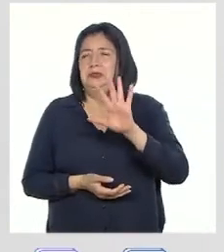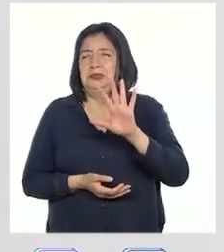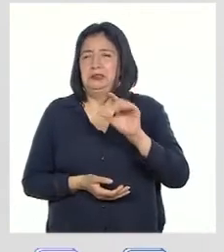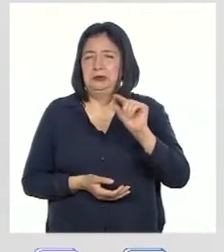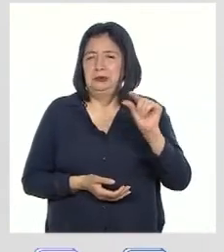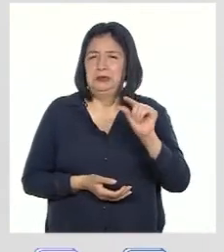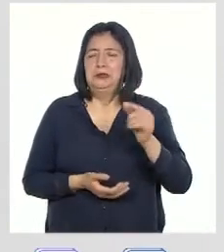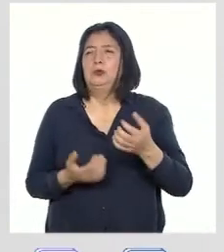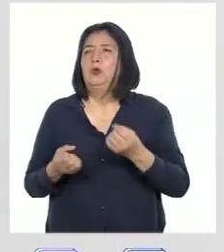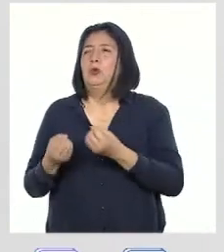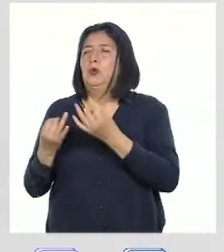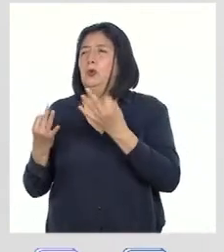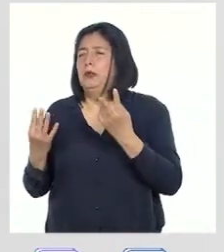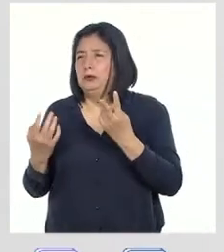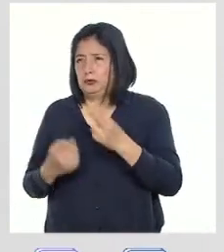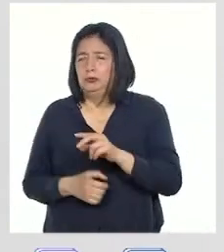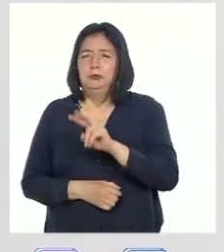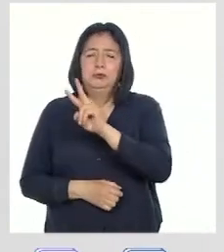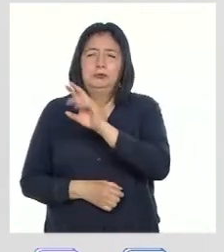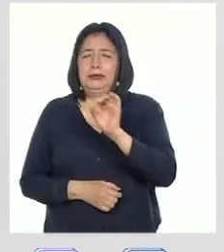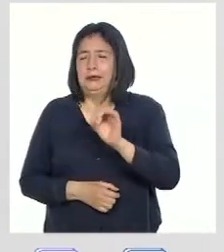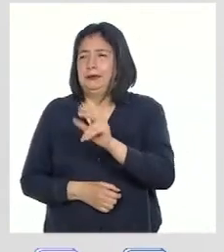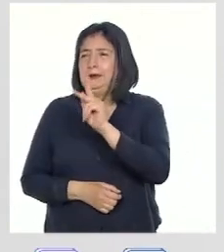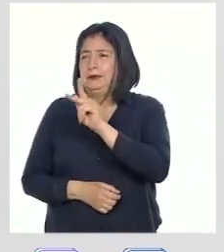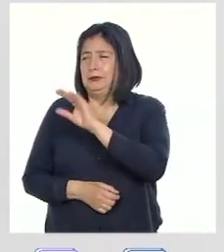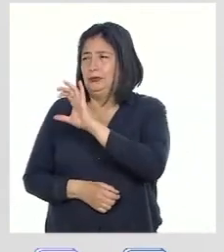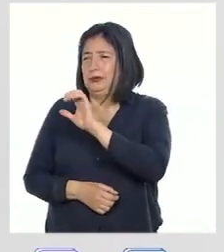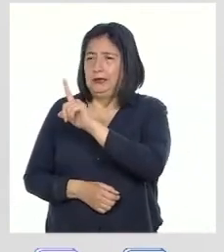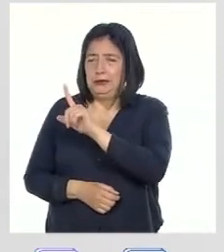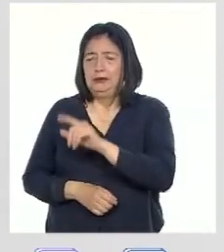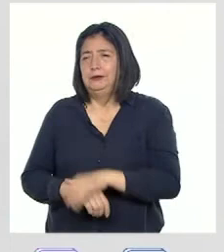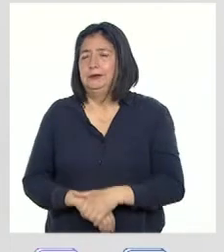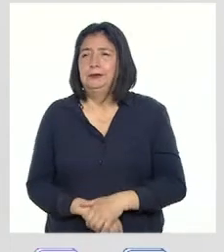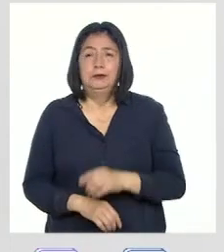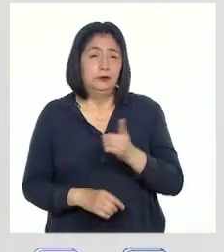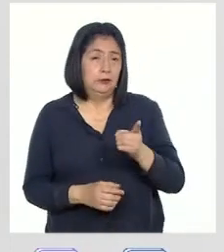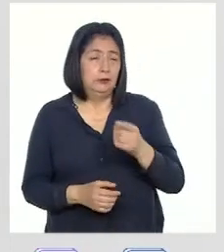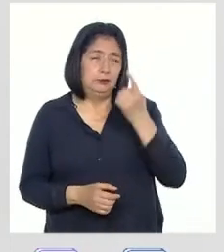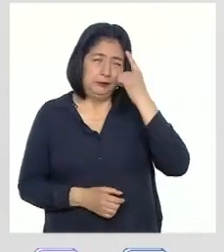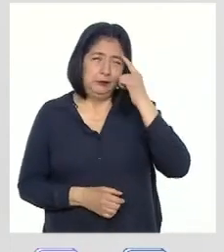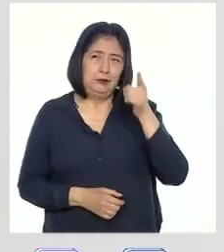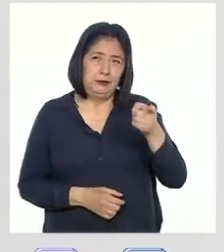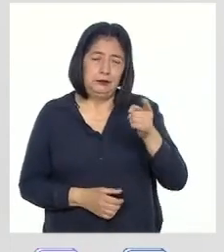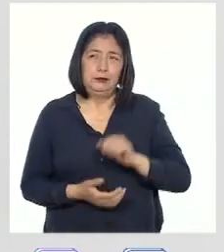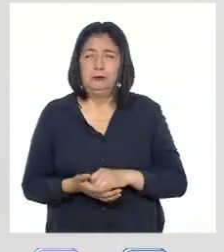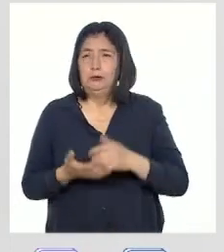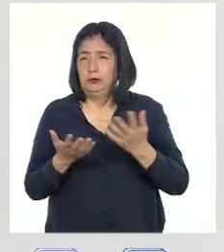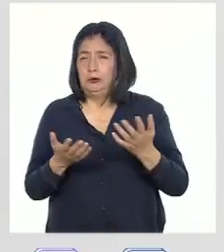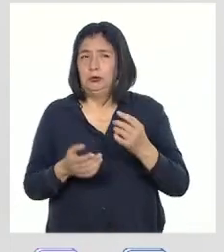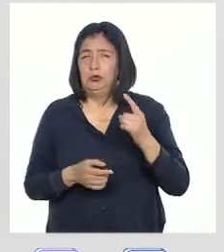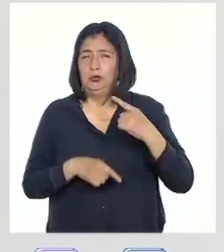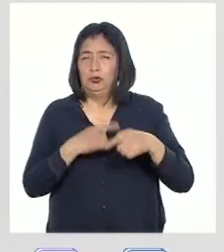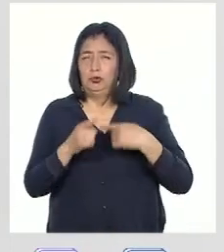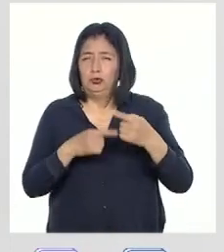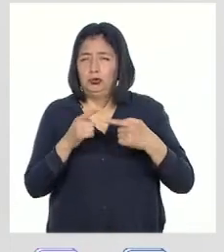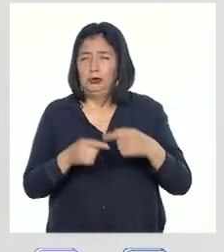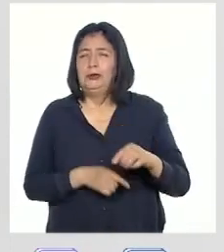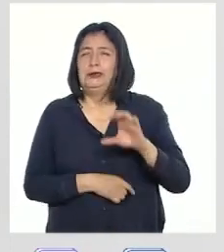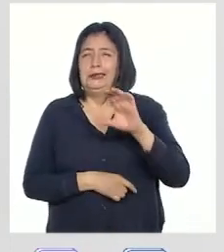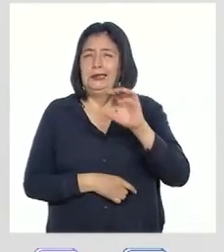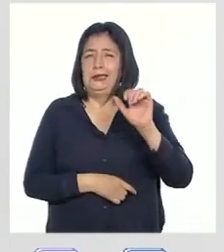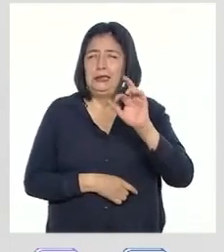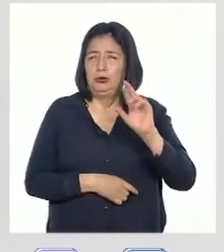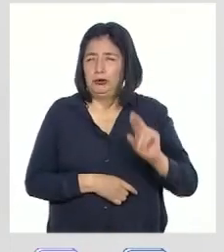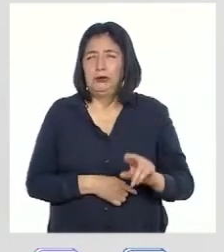gramos contenía aproximadamente 20 kilocalorías. Si consideramos una cantidad diaria de calorías